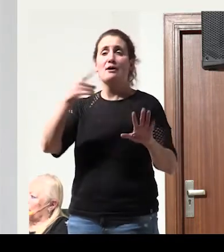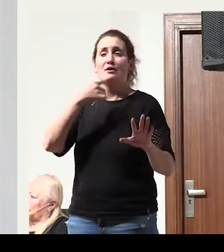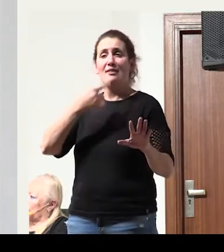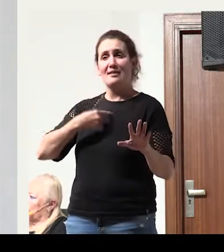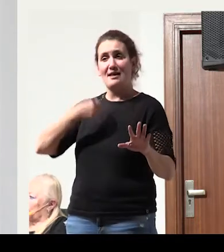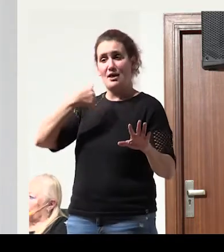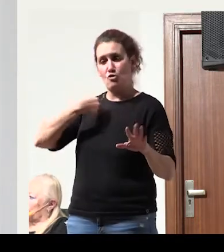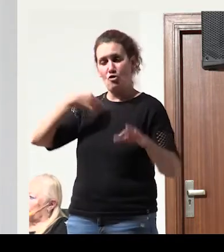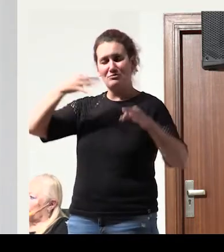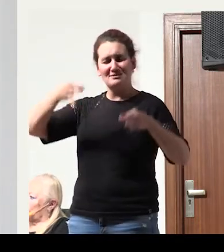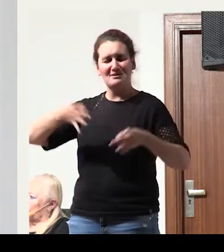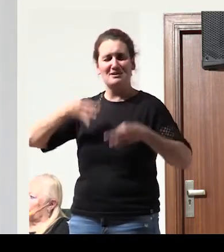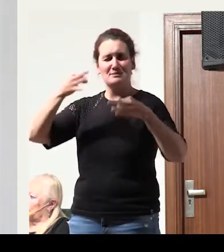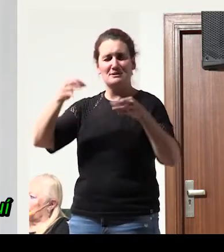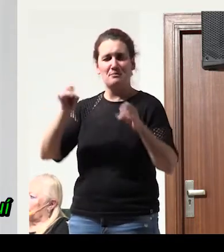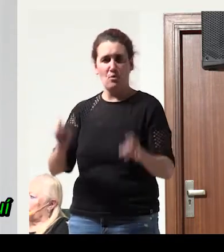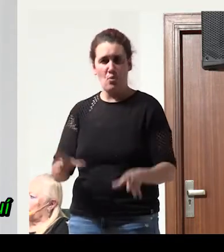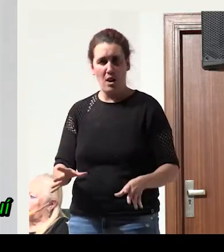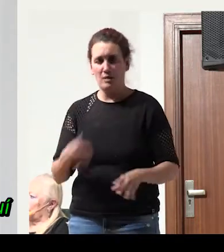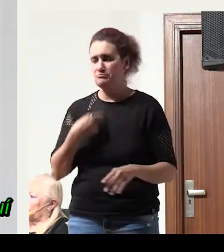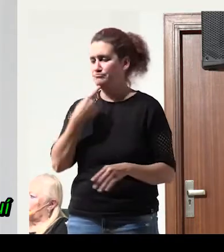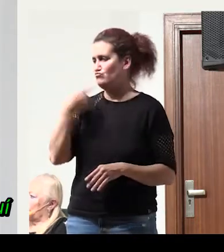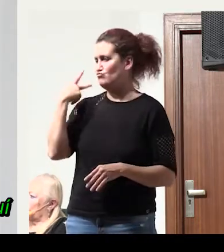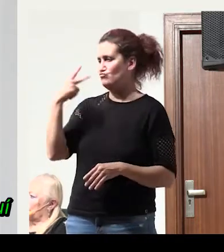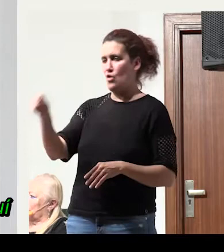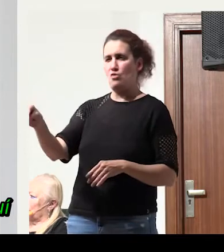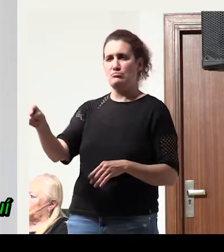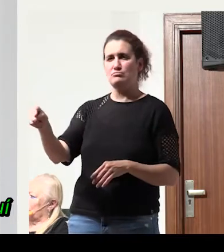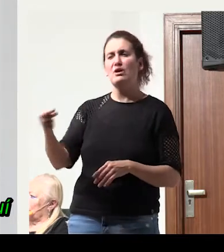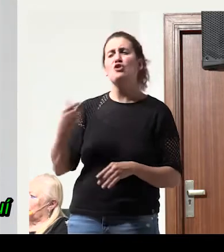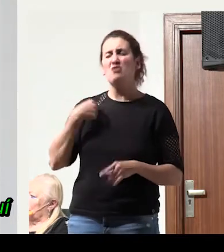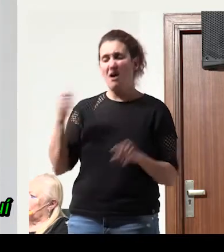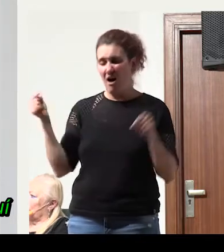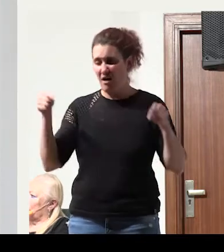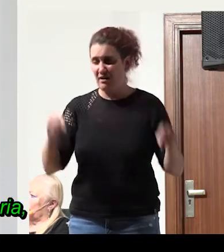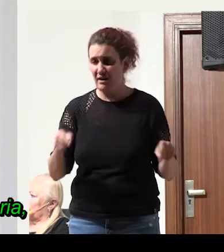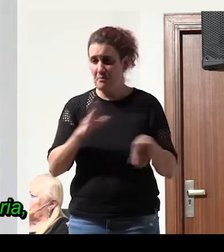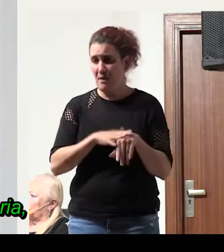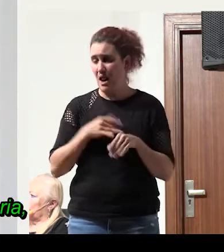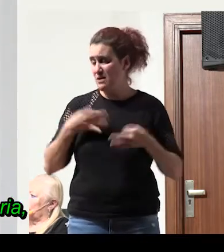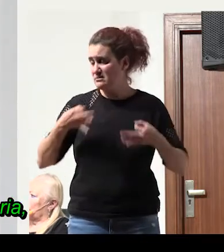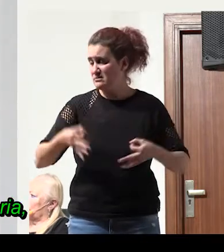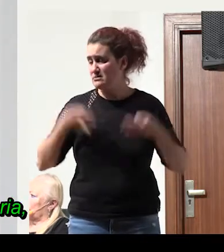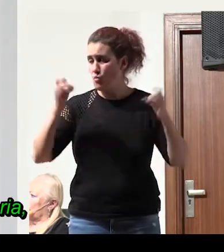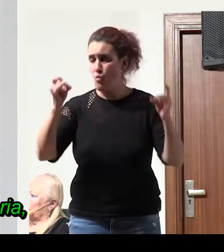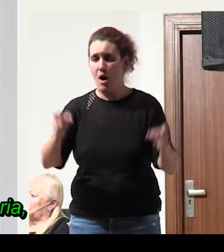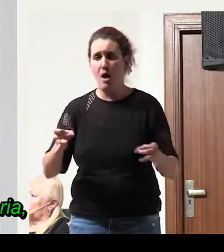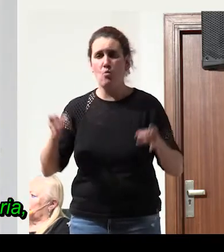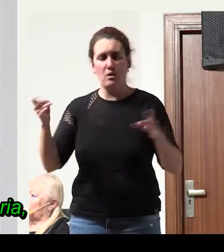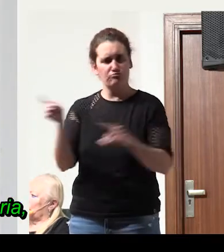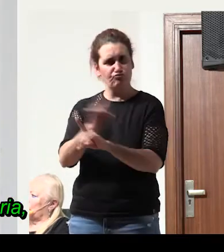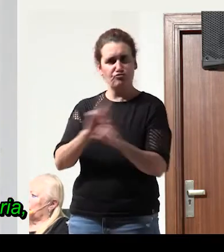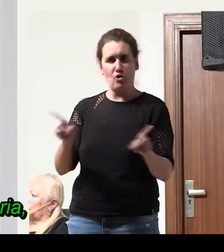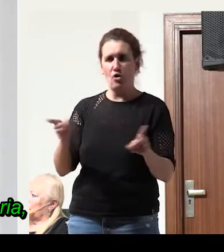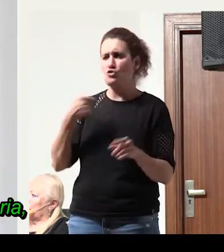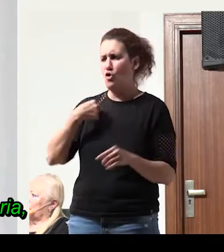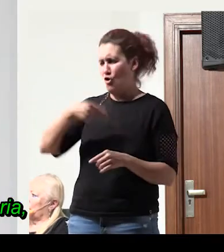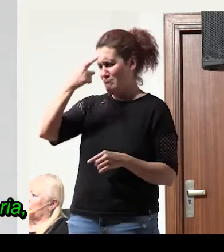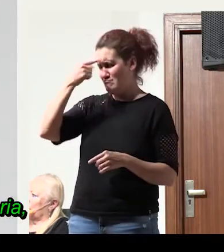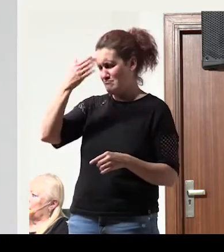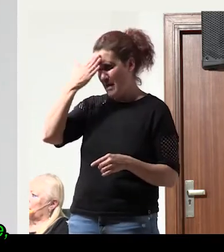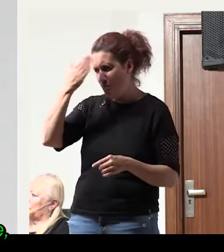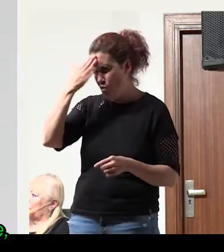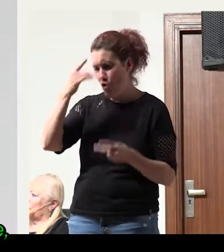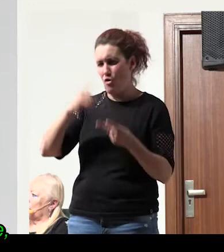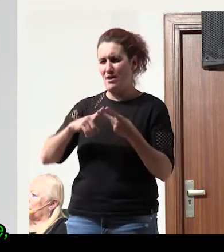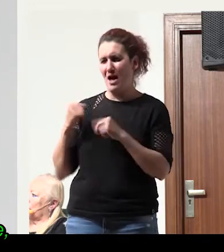siempre, le diré que no he llegado hasta aquí para estar como siempre, que tengo grabadas mi memoria, mi existencia, mi futuro